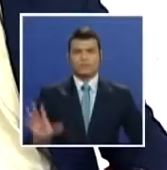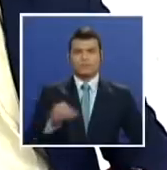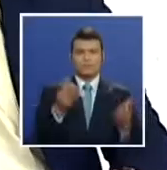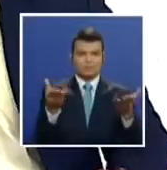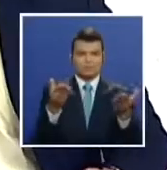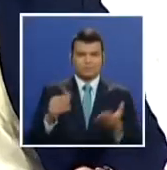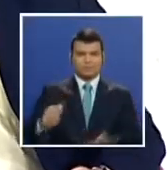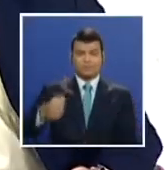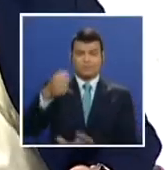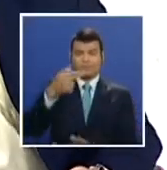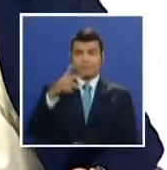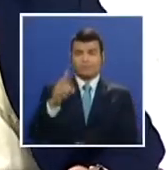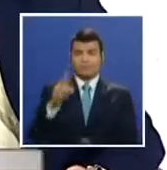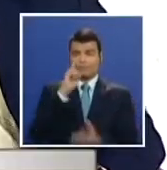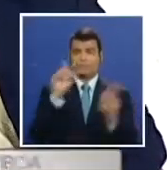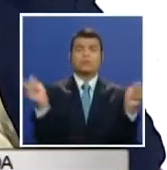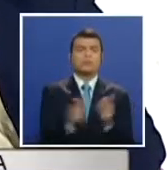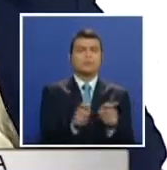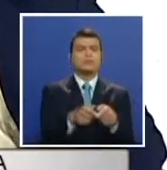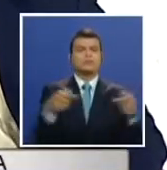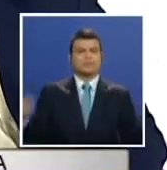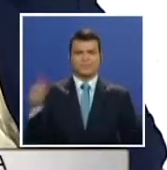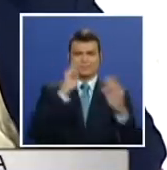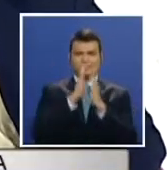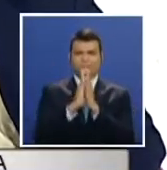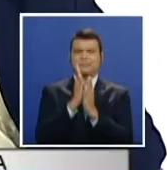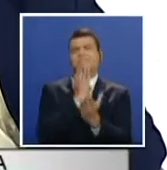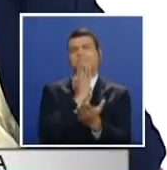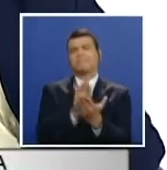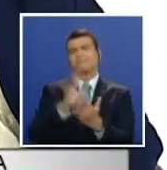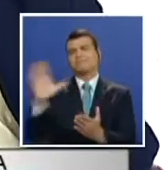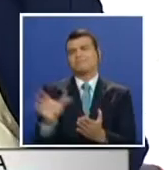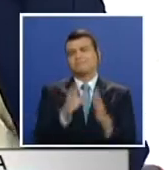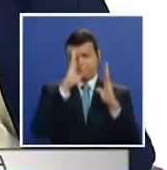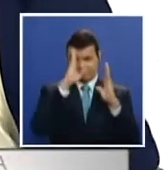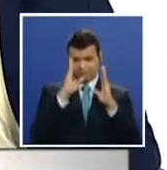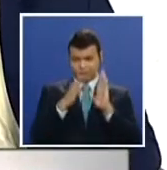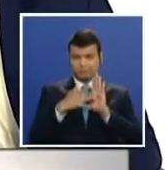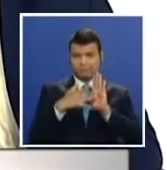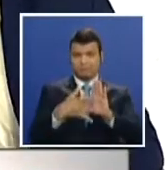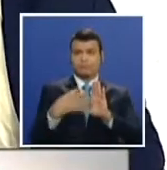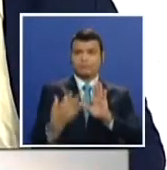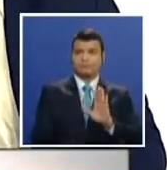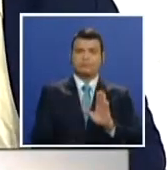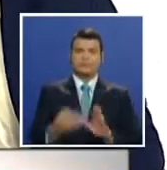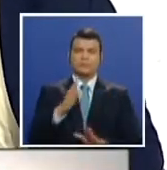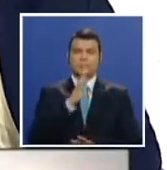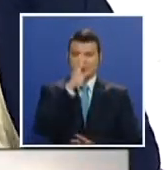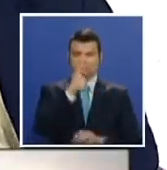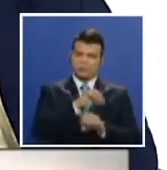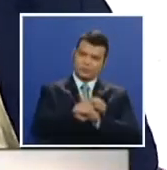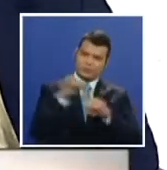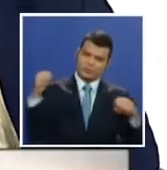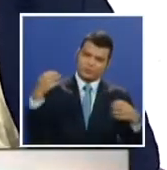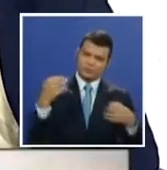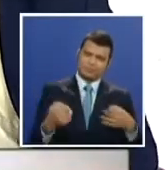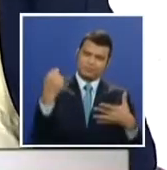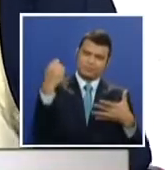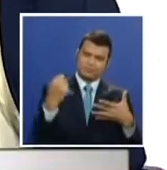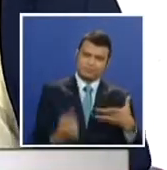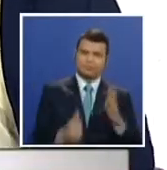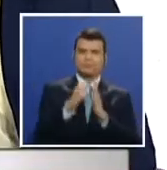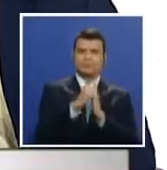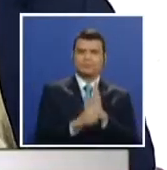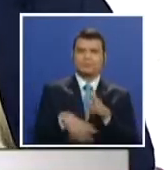economía de la visión del pacífico' más allá de los titulares muchísimas gracias por conectarse con nosotros todas las mañanas en los diferentes